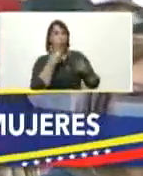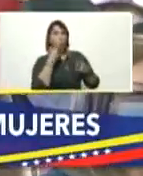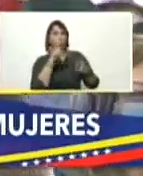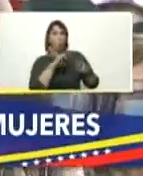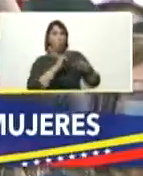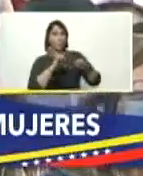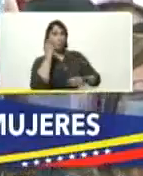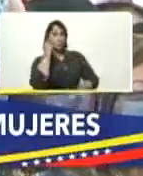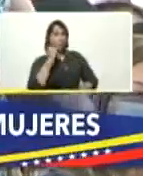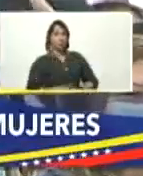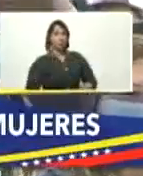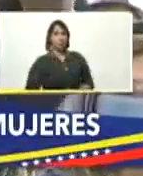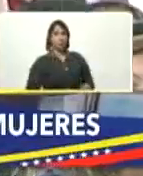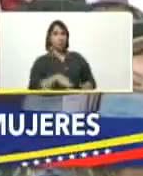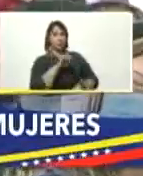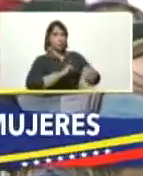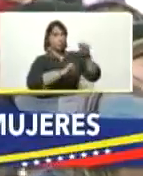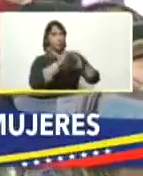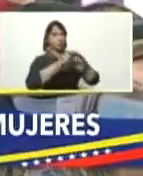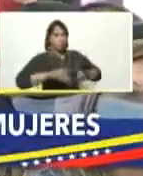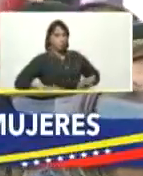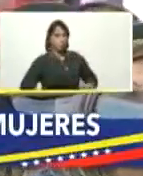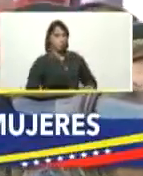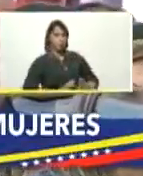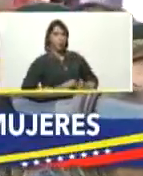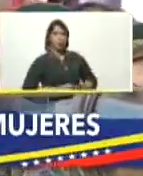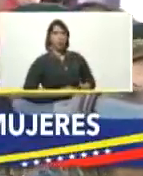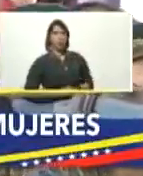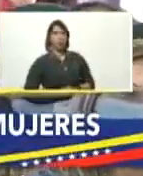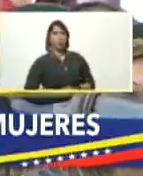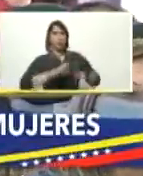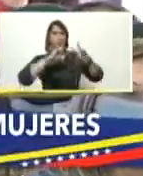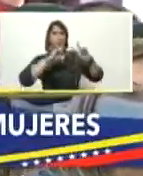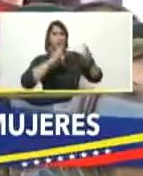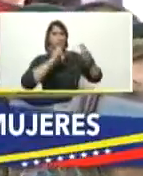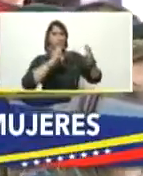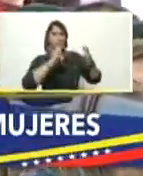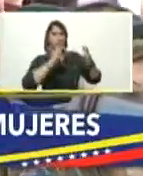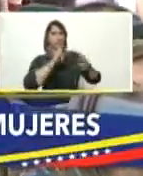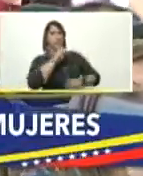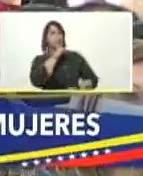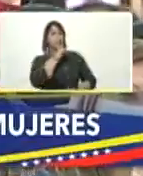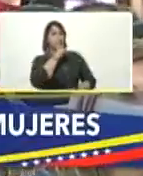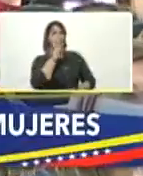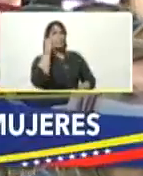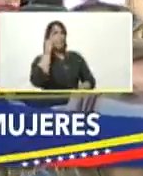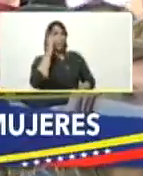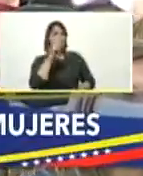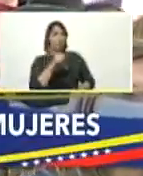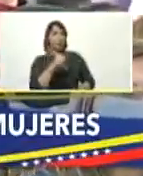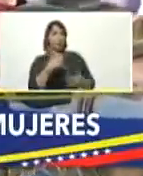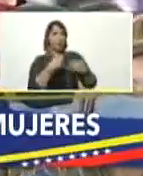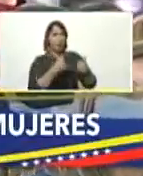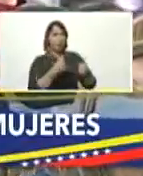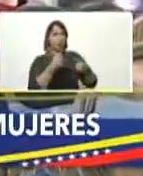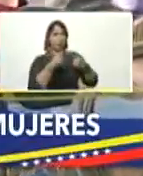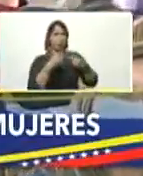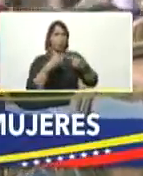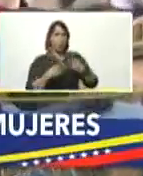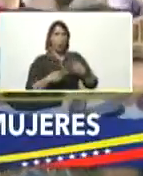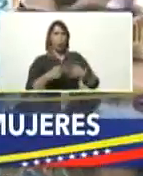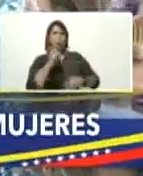movimiento de mujeres va desde la defensa del parto humanizado, del tema de las adultas mayores, la salud, la sexodiversidad, el tema de las